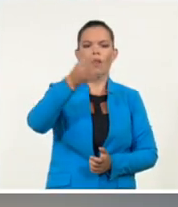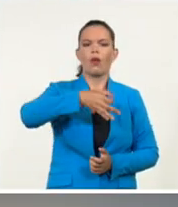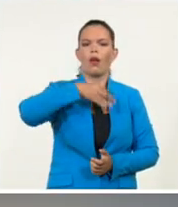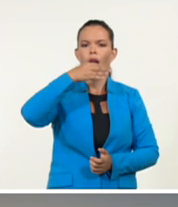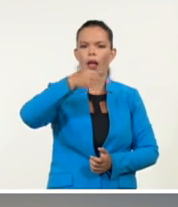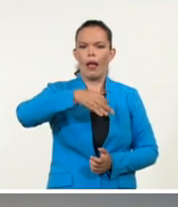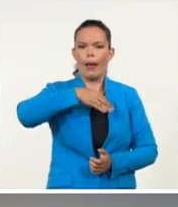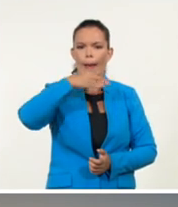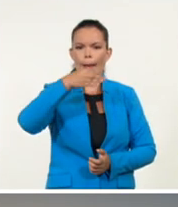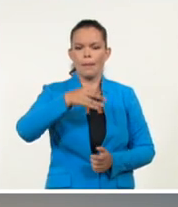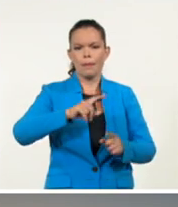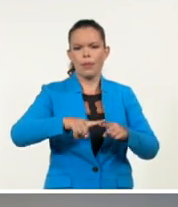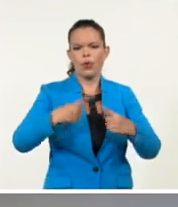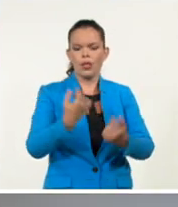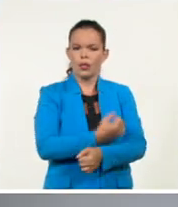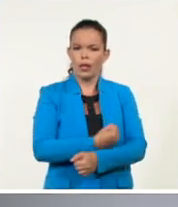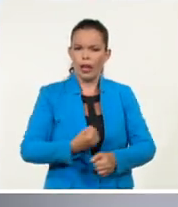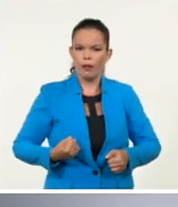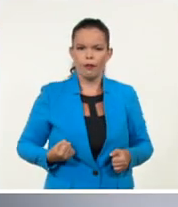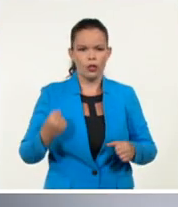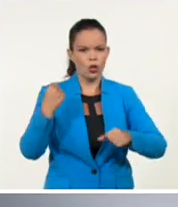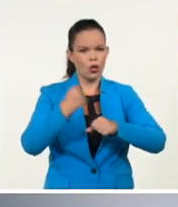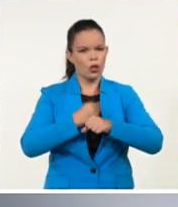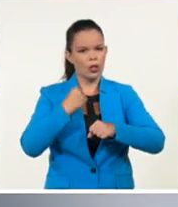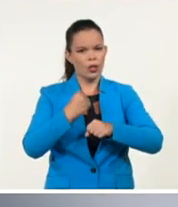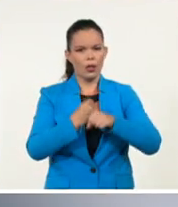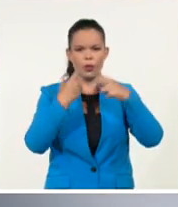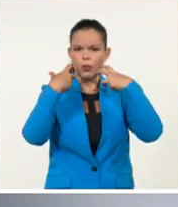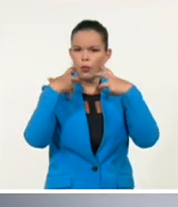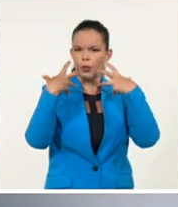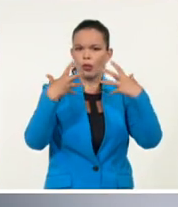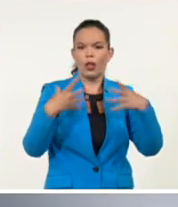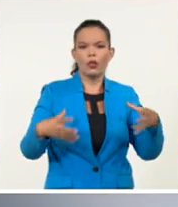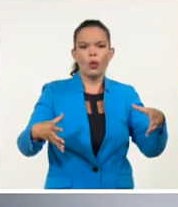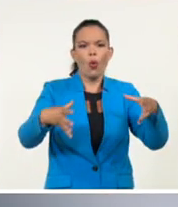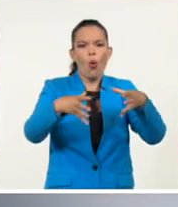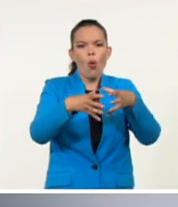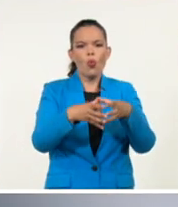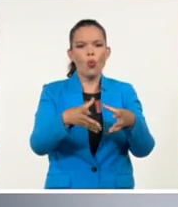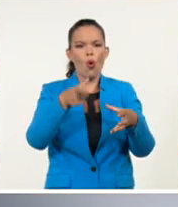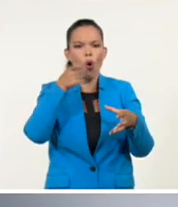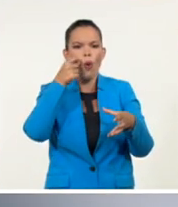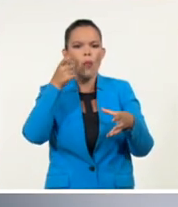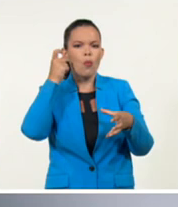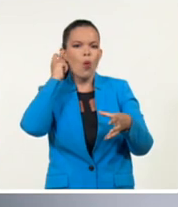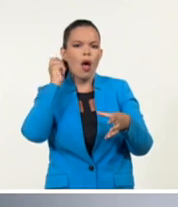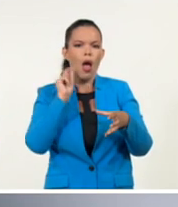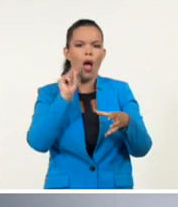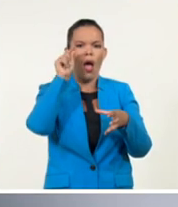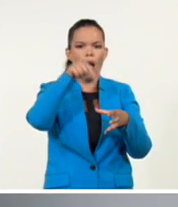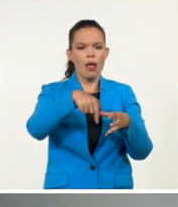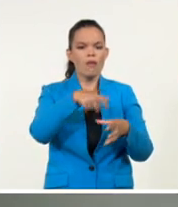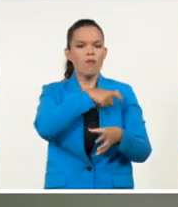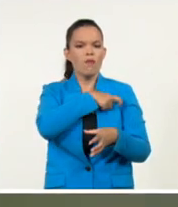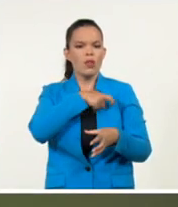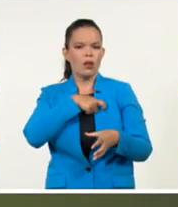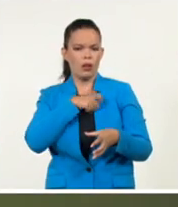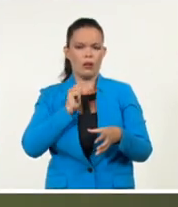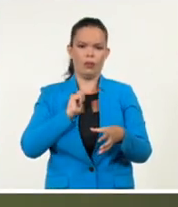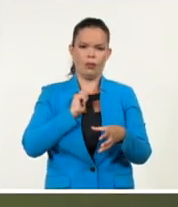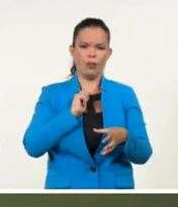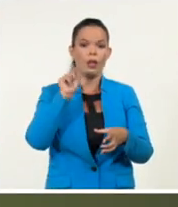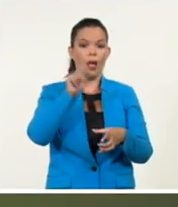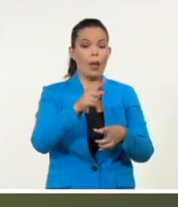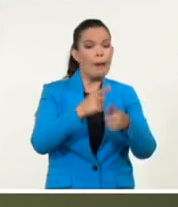dedicación y sacrificio con que realizan su trabajo los hombres y mujeres de ese órgano del ministerio del interior- cuyo mayor e